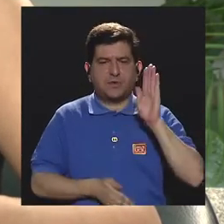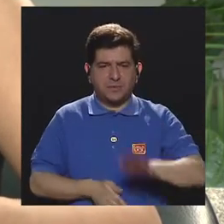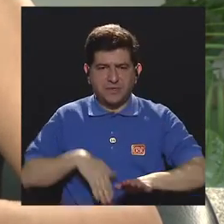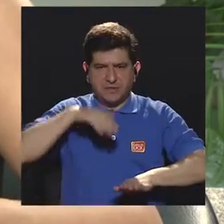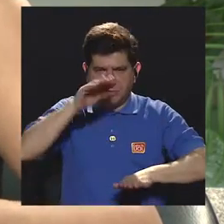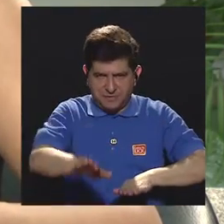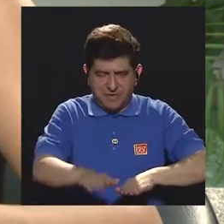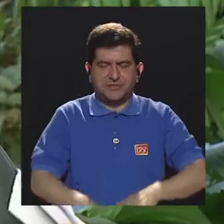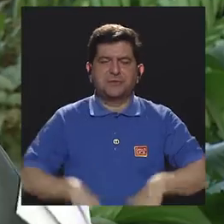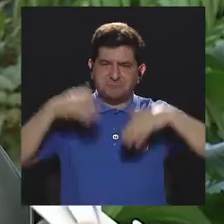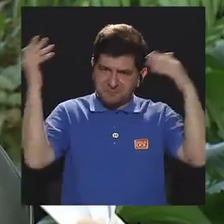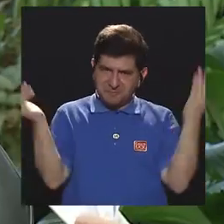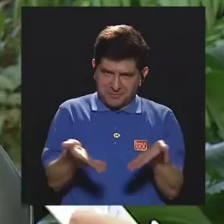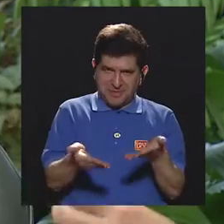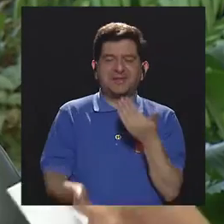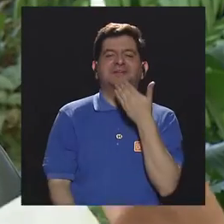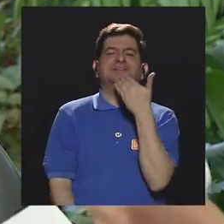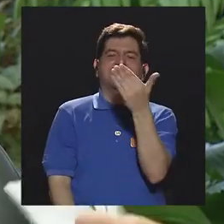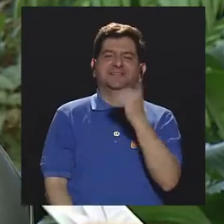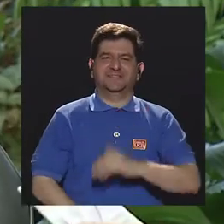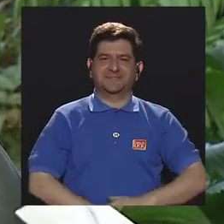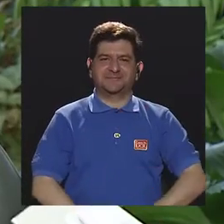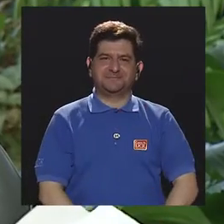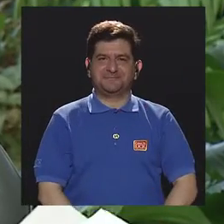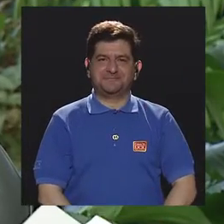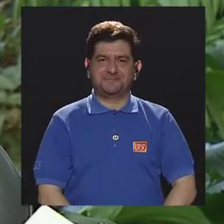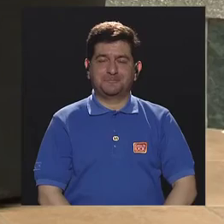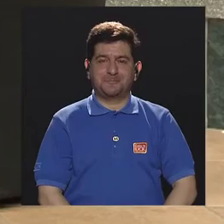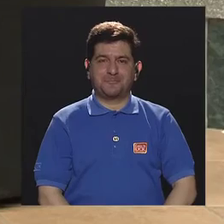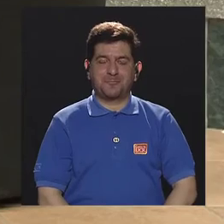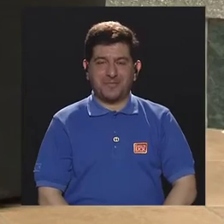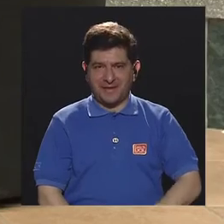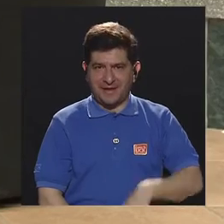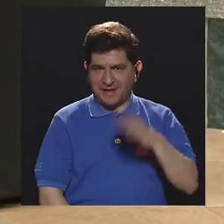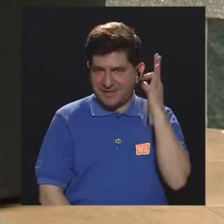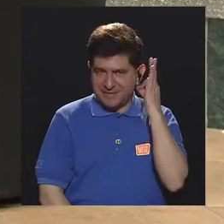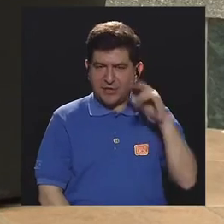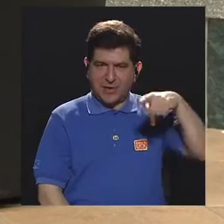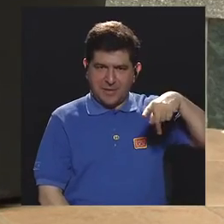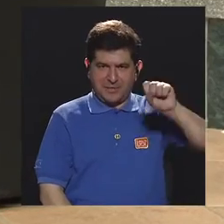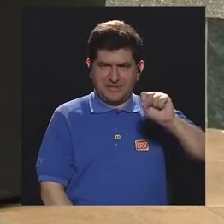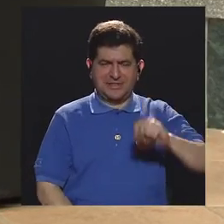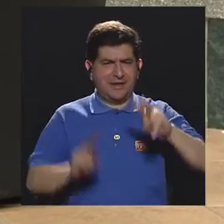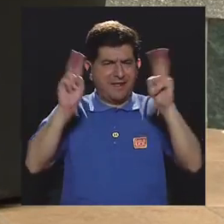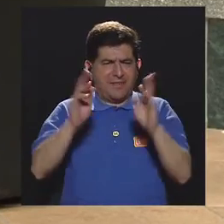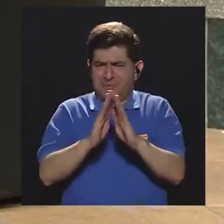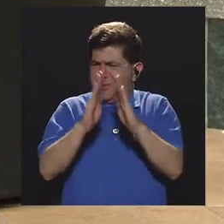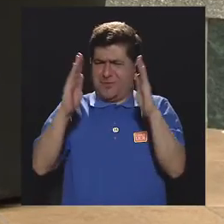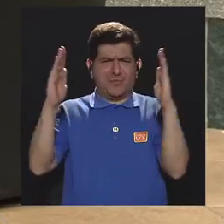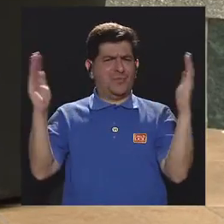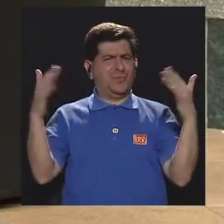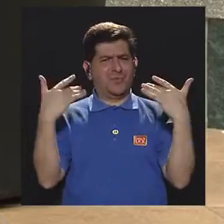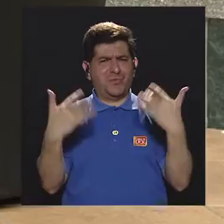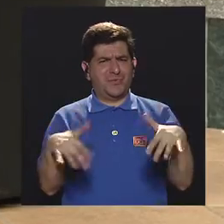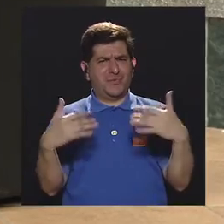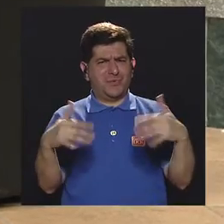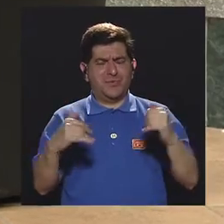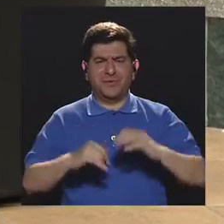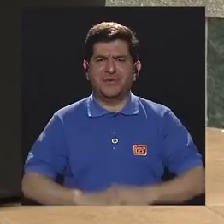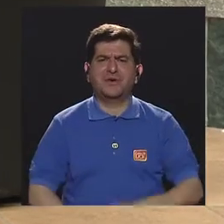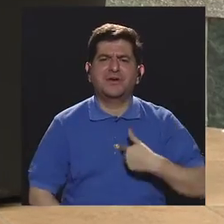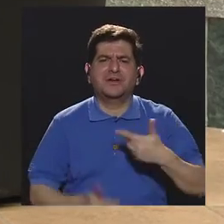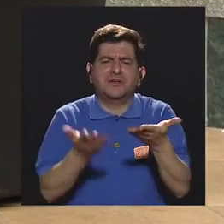Paso a Paso. Bienvenida. Gracias. Doña Priscila, este tema es muy amplio, es un tema muy